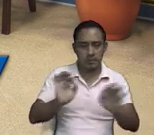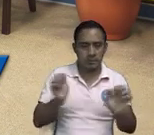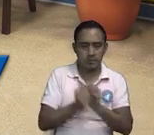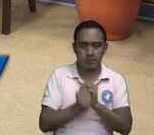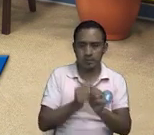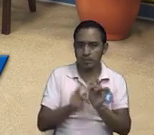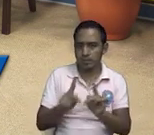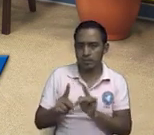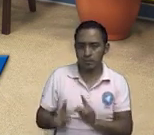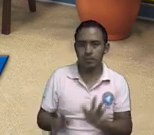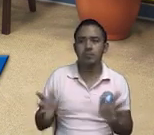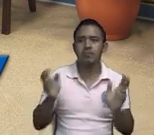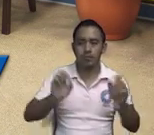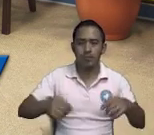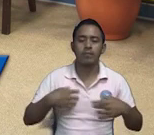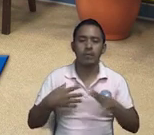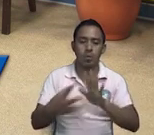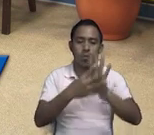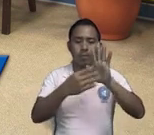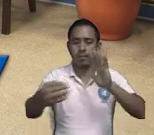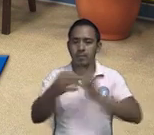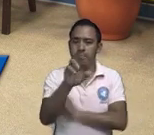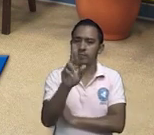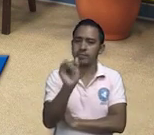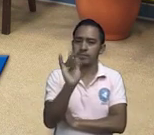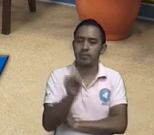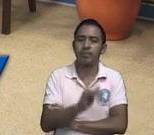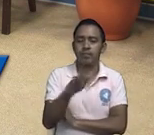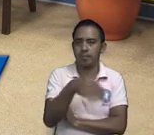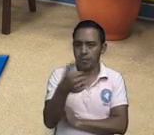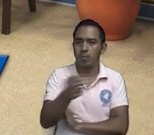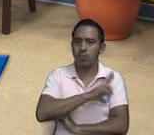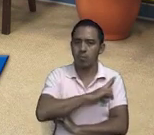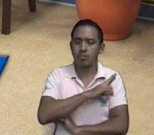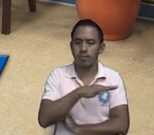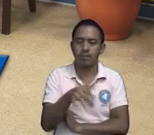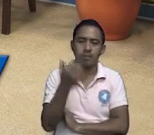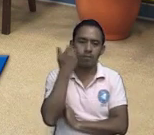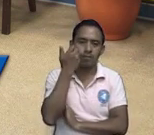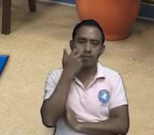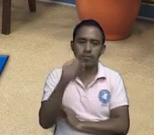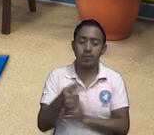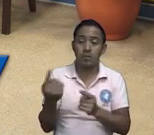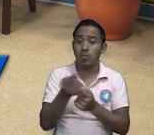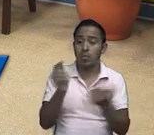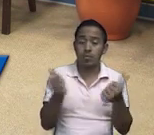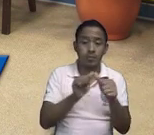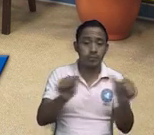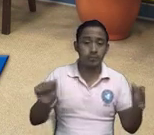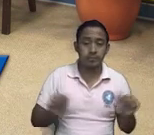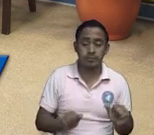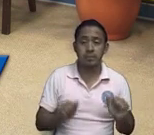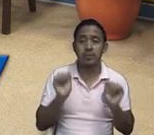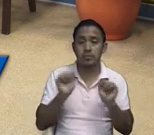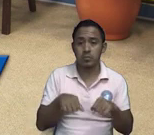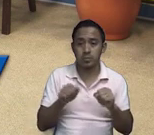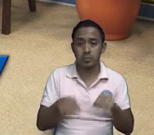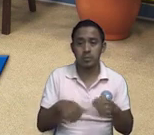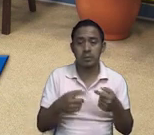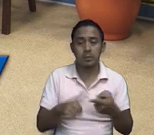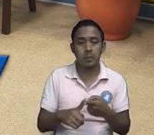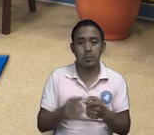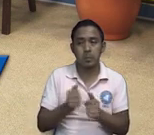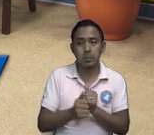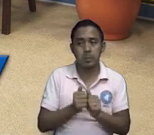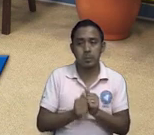que conviven con ellos y transmitan la enfermedad de la rabia. Pero hay otras enfermedades que afectan principalmente solo a los animales y los pueden dejar lisiados,